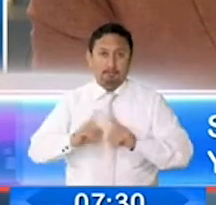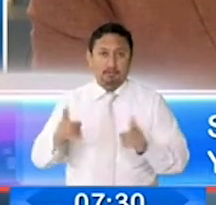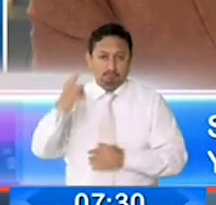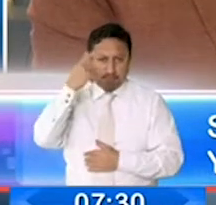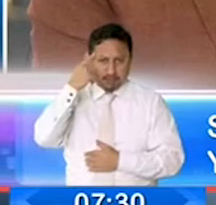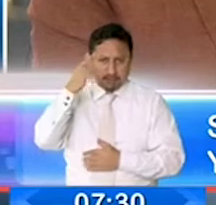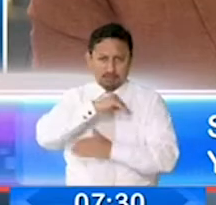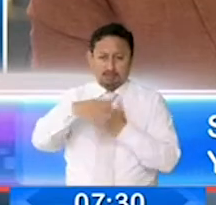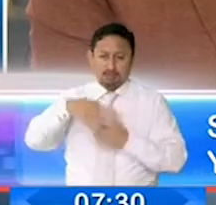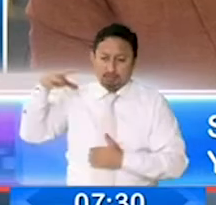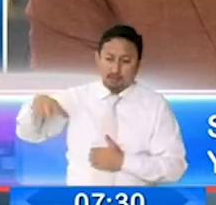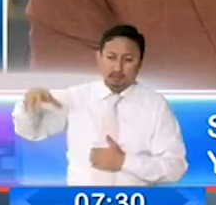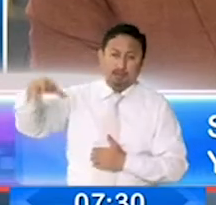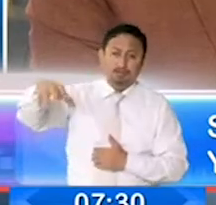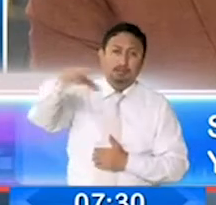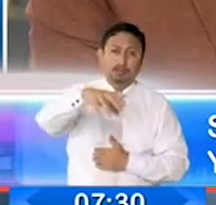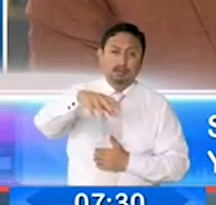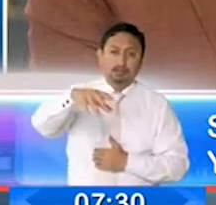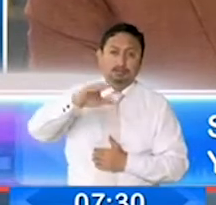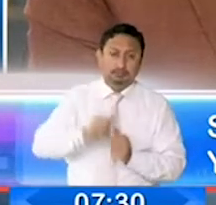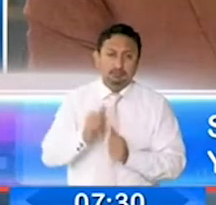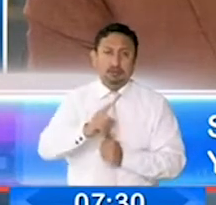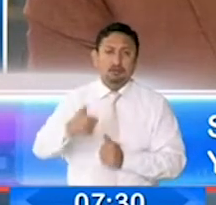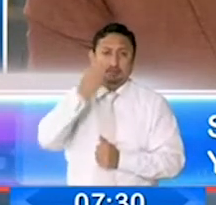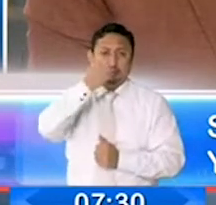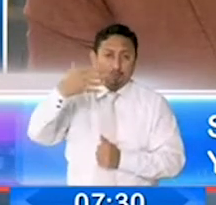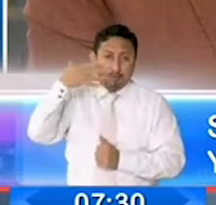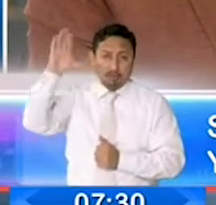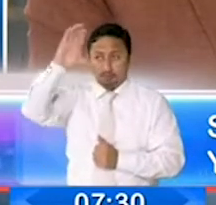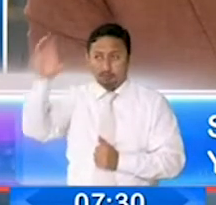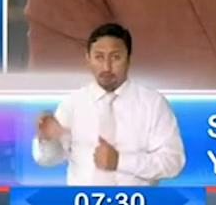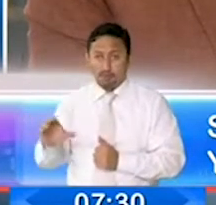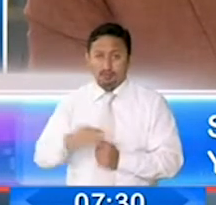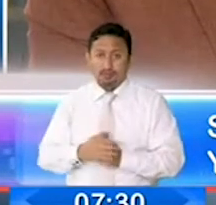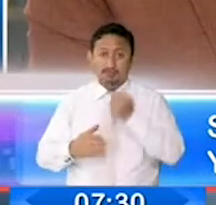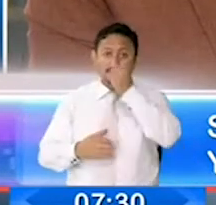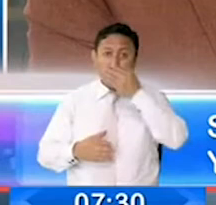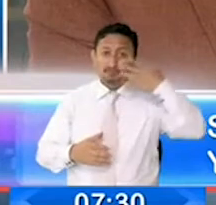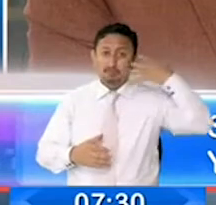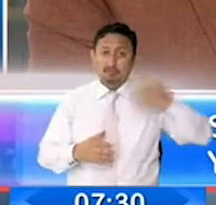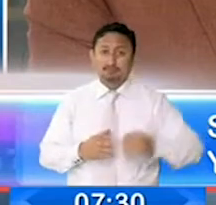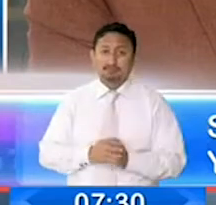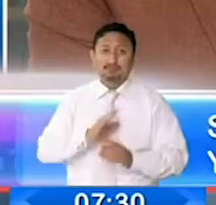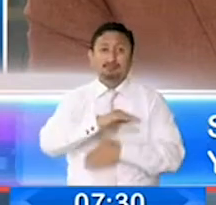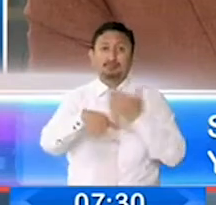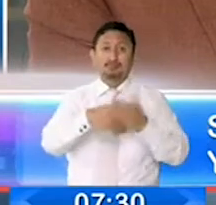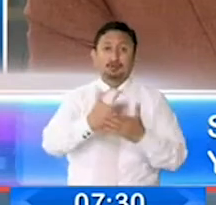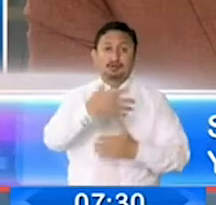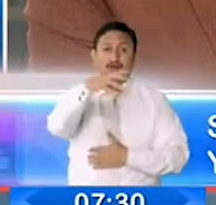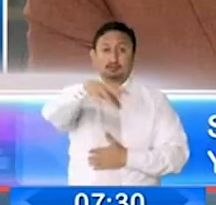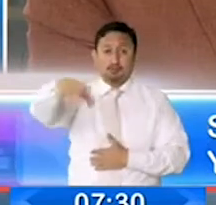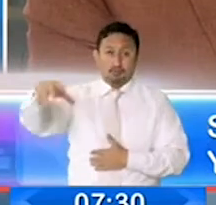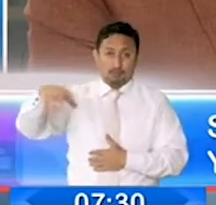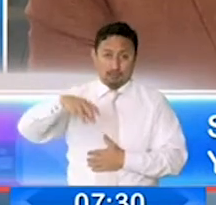en todas las provincias, señor periodista, en las provincias del Oriente, en la Costa, en la Amazonía, en todas las provincias donde se